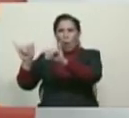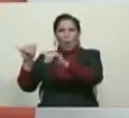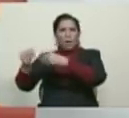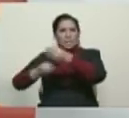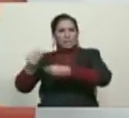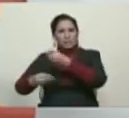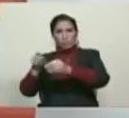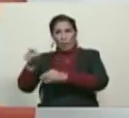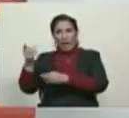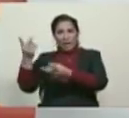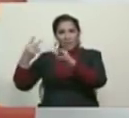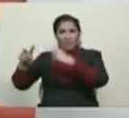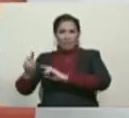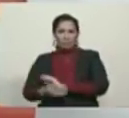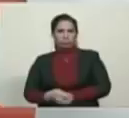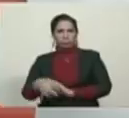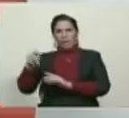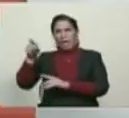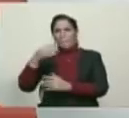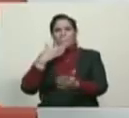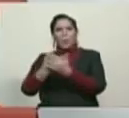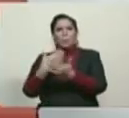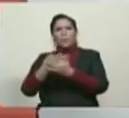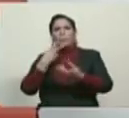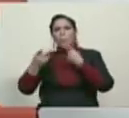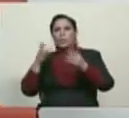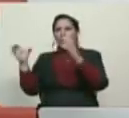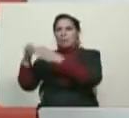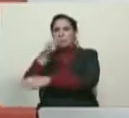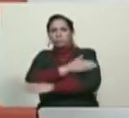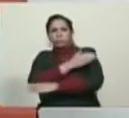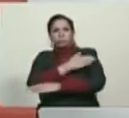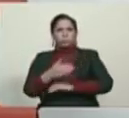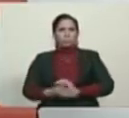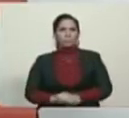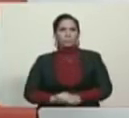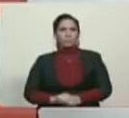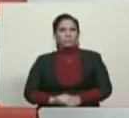de la violencia aquí en Venezuela, de la propuesta política de la derecha.